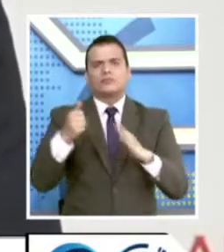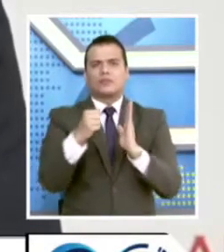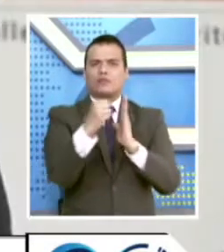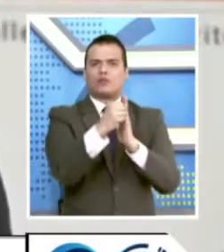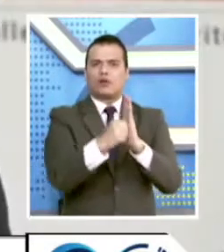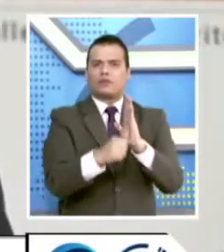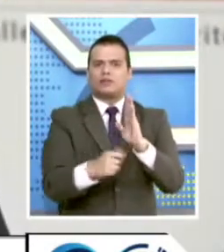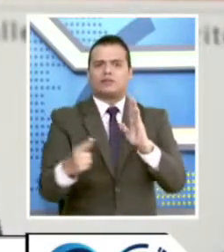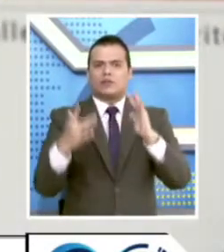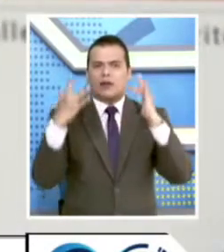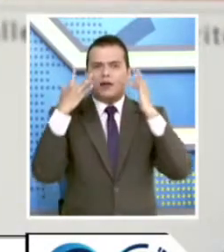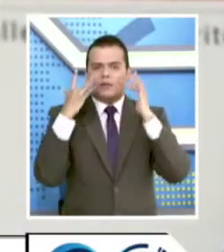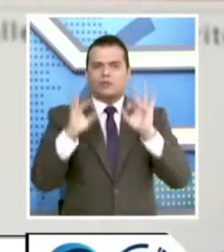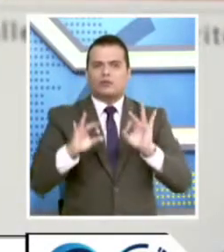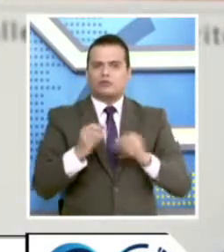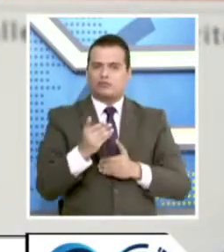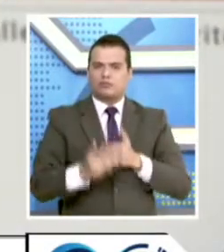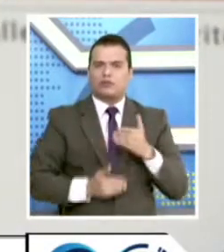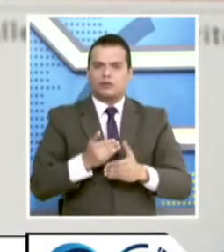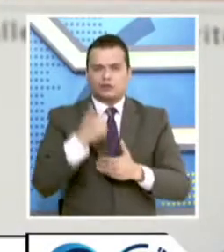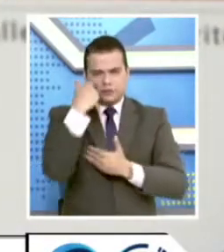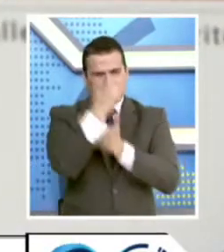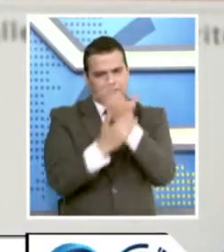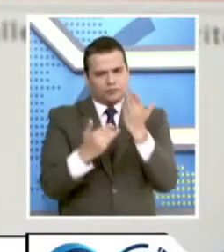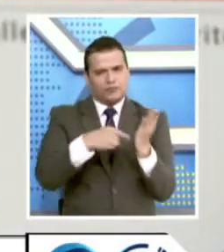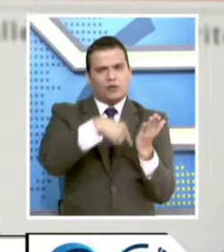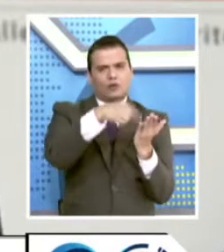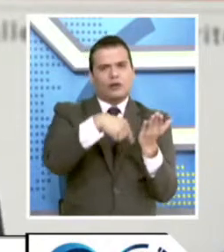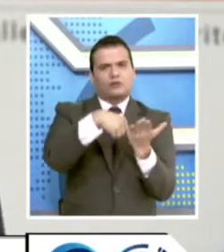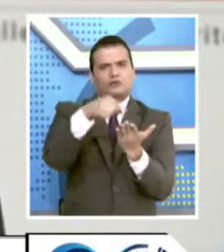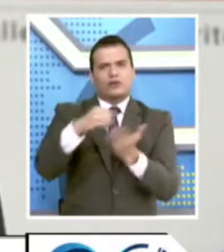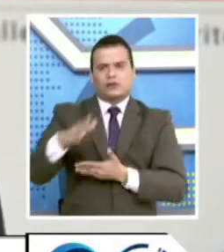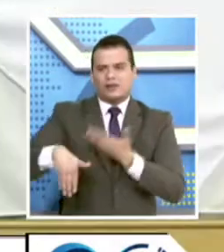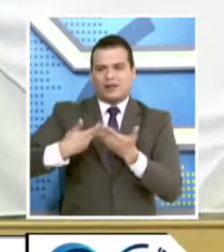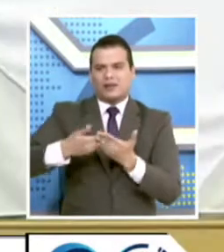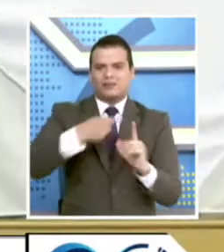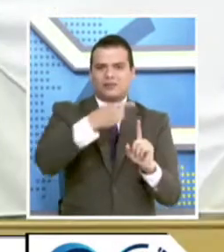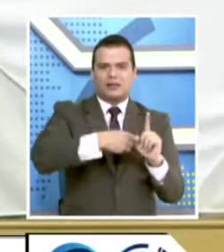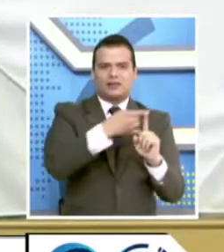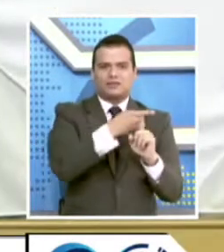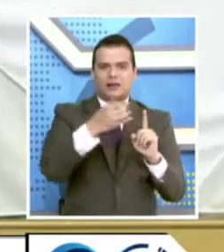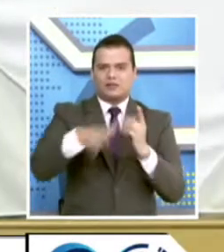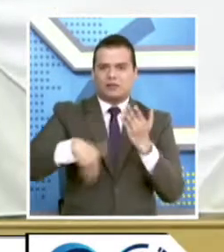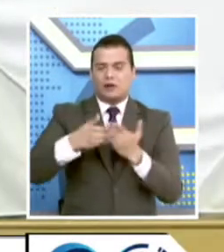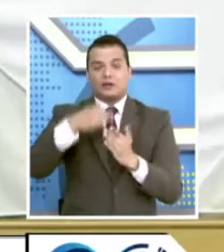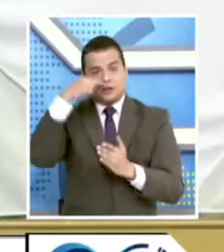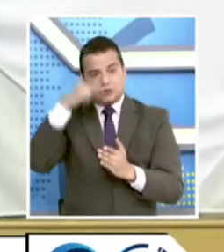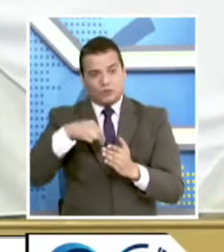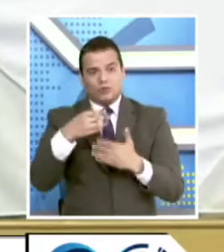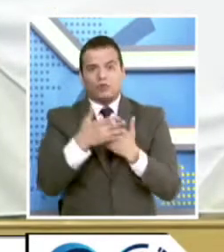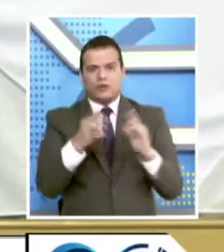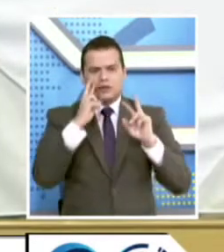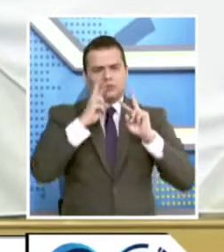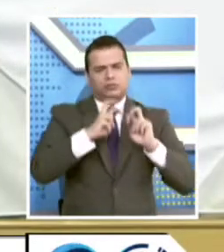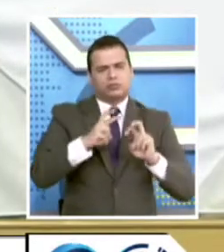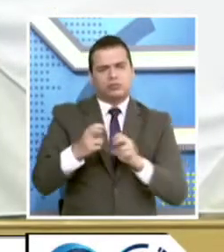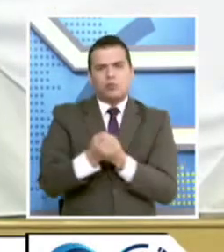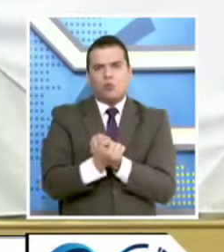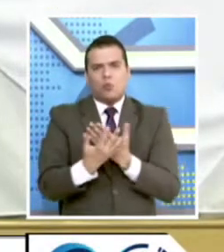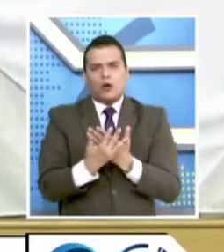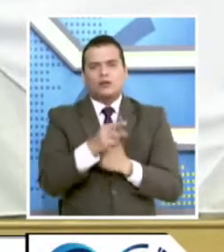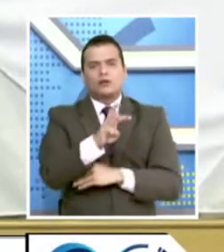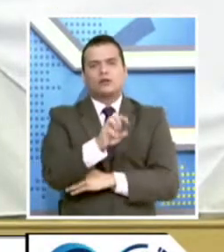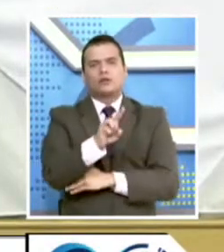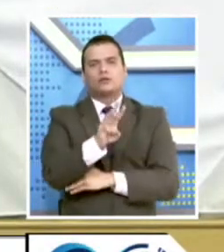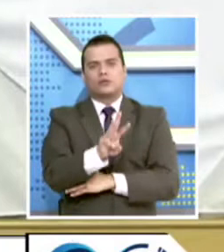Transparencia para la Emergencia. Ahí analizan los contratos celebrados en los tres últimos meses. De ahí se han desprendido 813 investigaciones disciplinarias